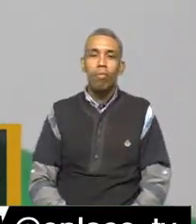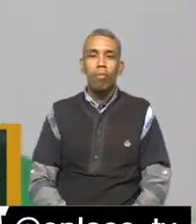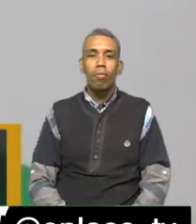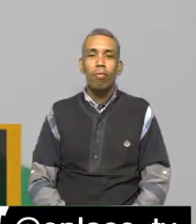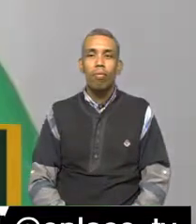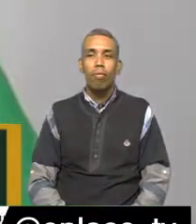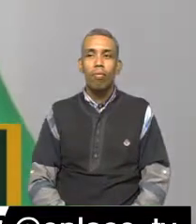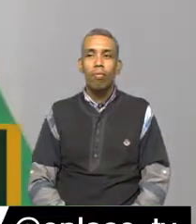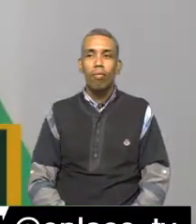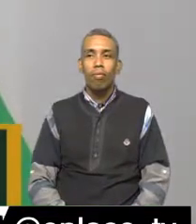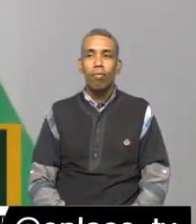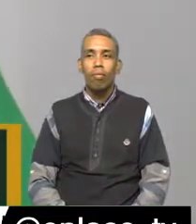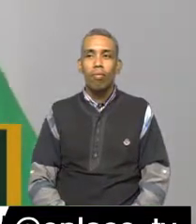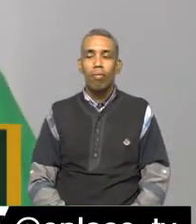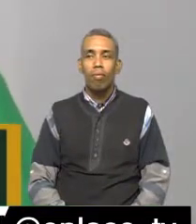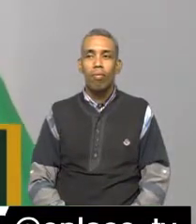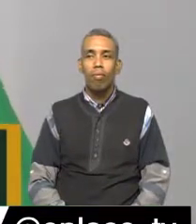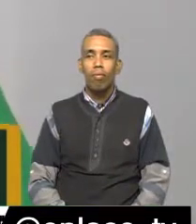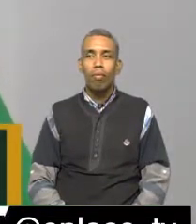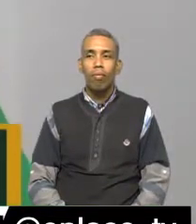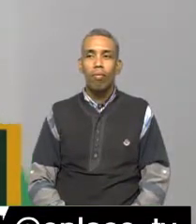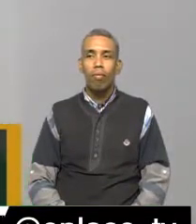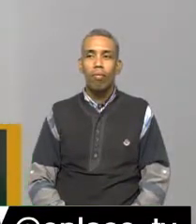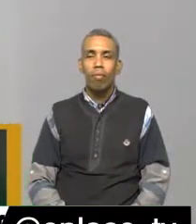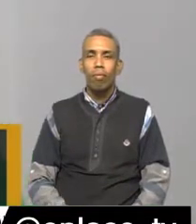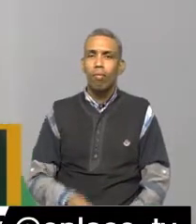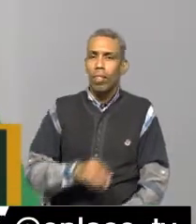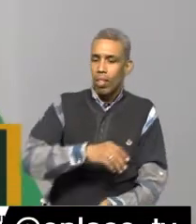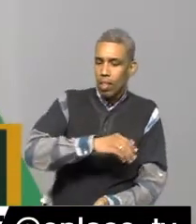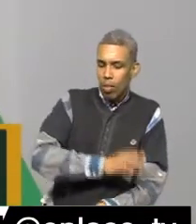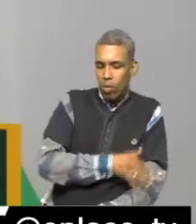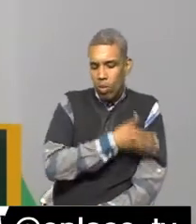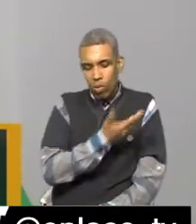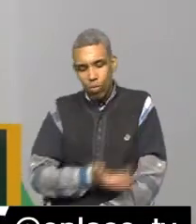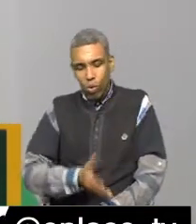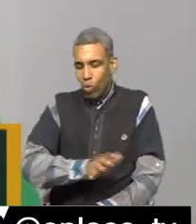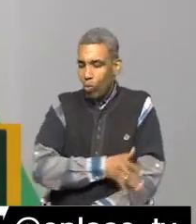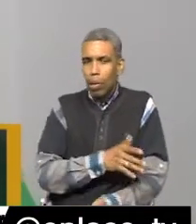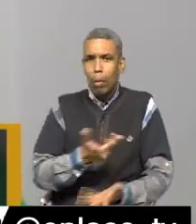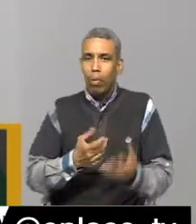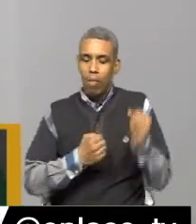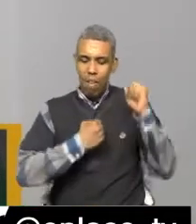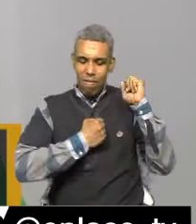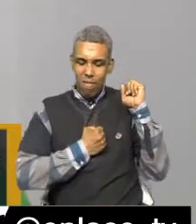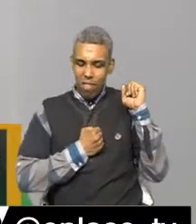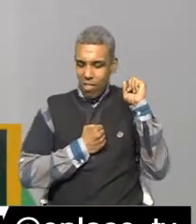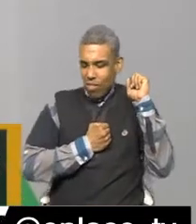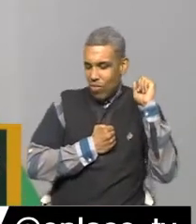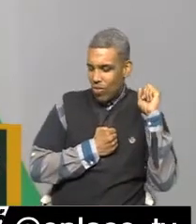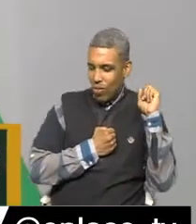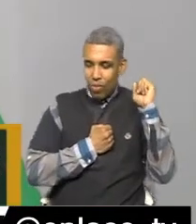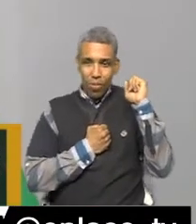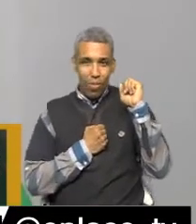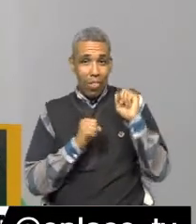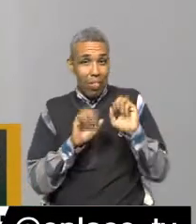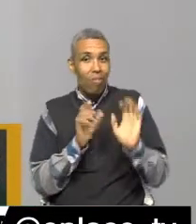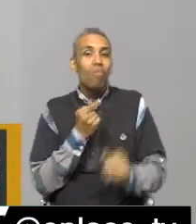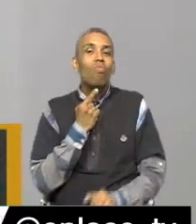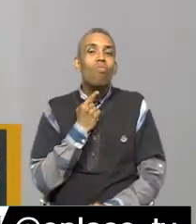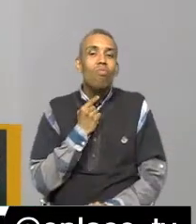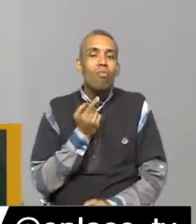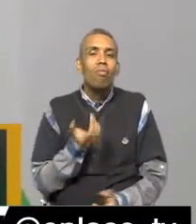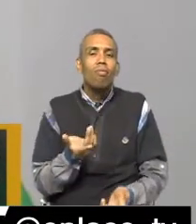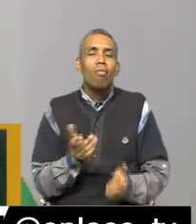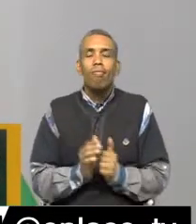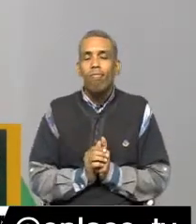Noticias. Yo los invito, que mis canciones son parranderas, mis canciones no son, o sea,